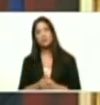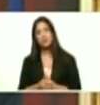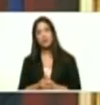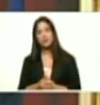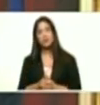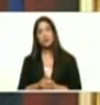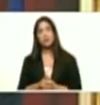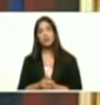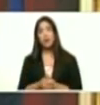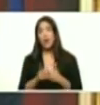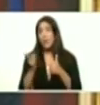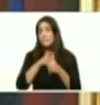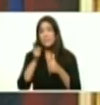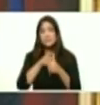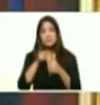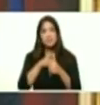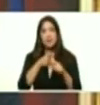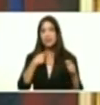nuestra materia prima fundamental.